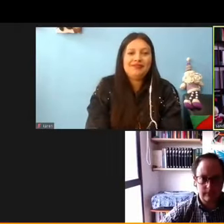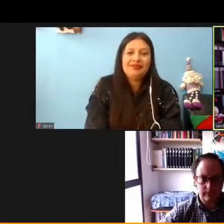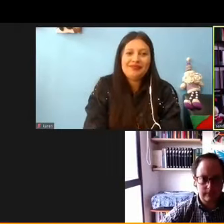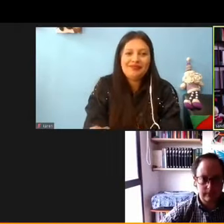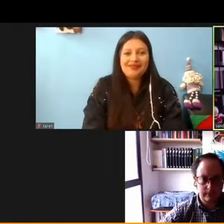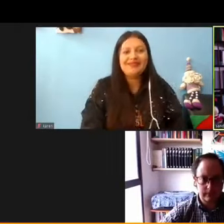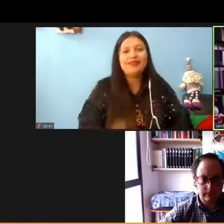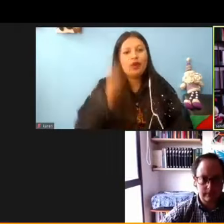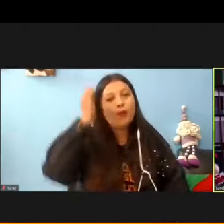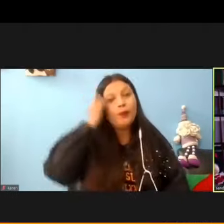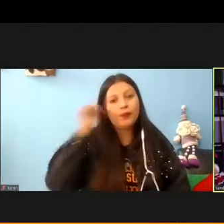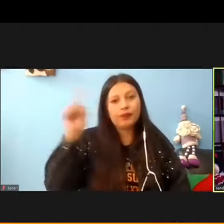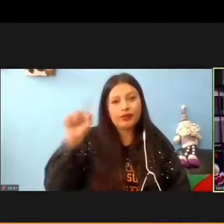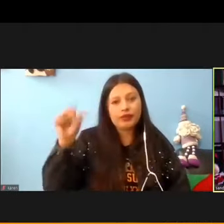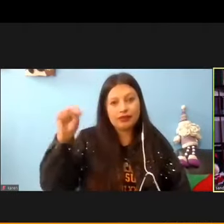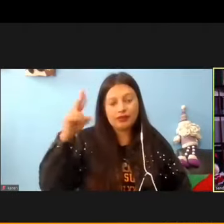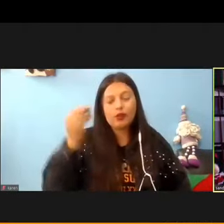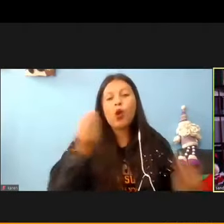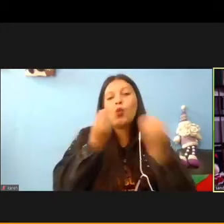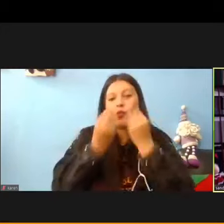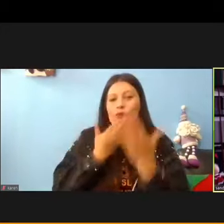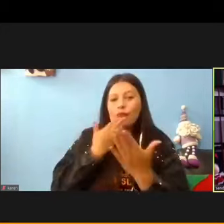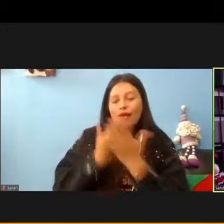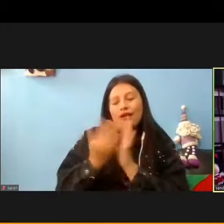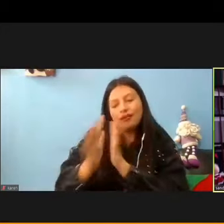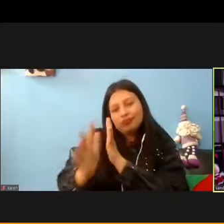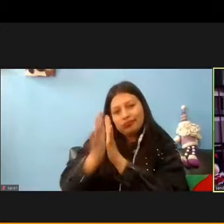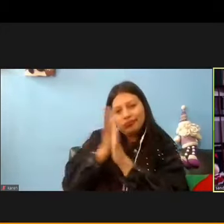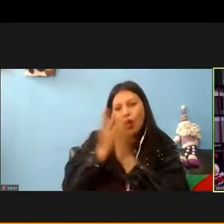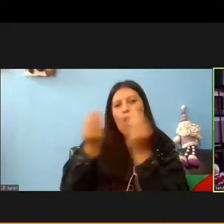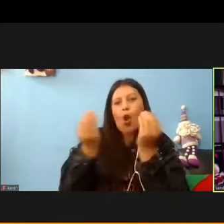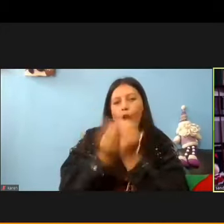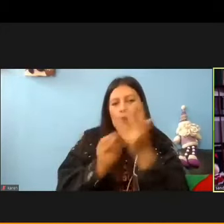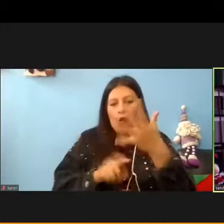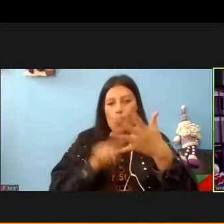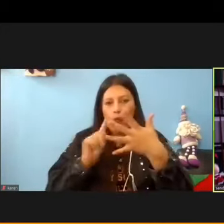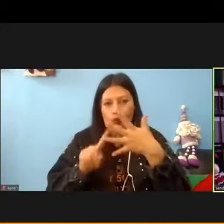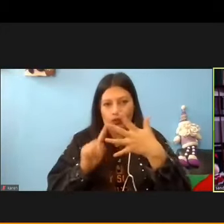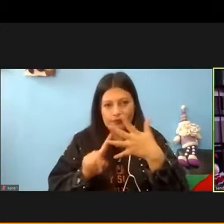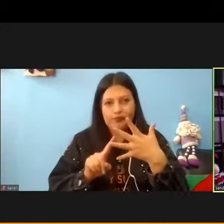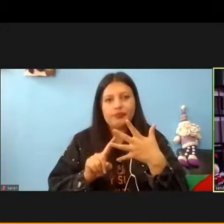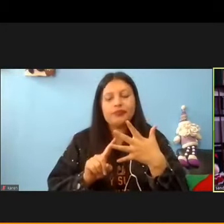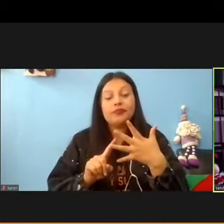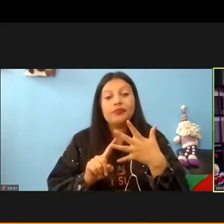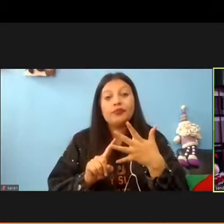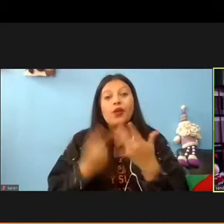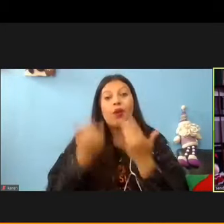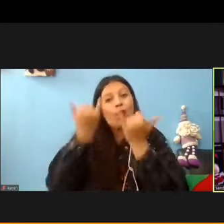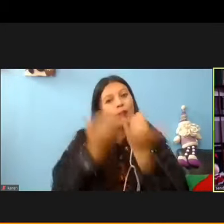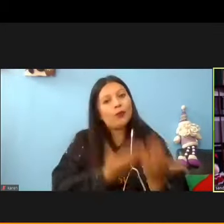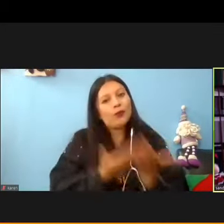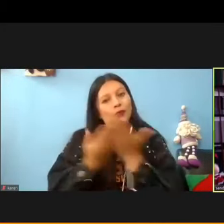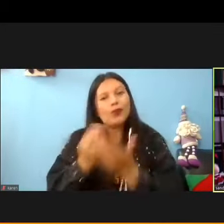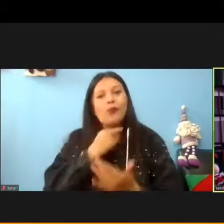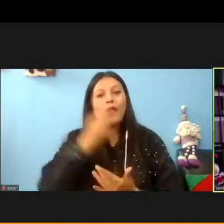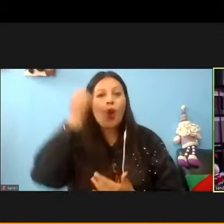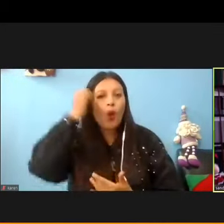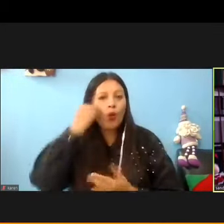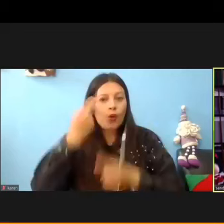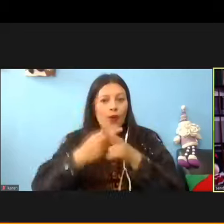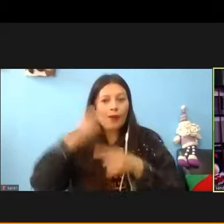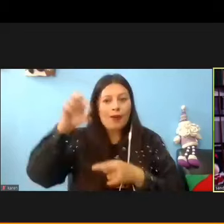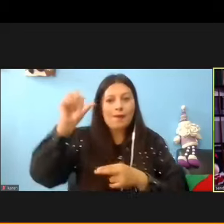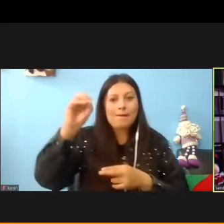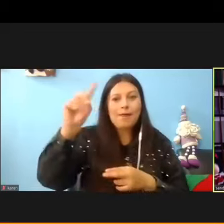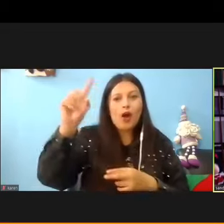Muchas gracias, Miguel, por la relatoría de tu eje. Ahora le voy a dar la palabra a la profesora Paola Costa